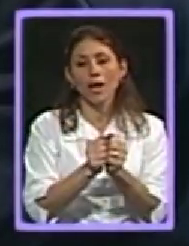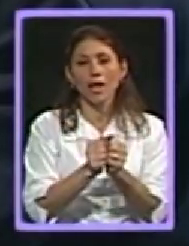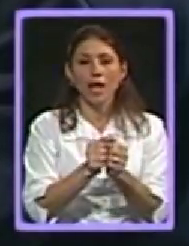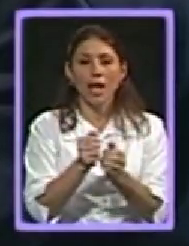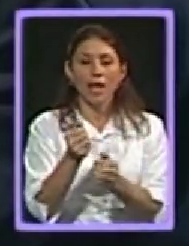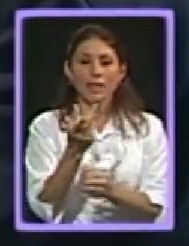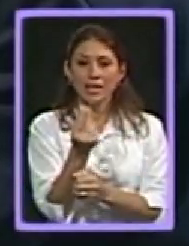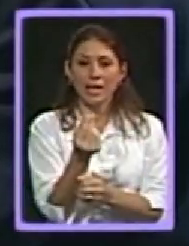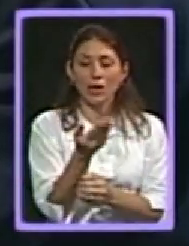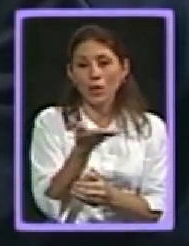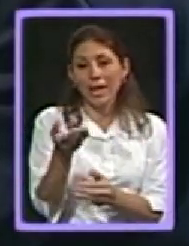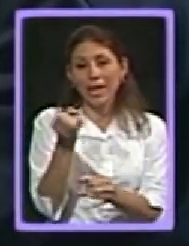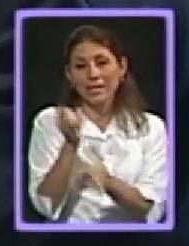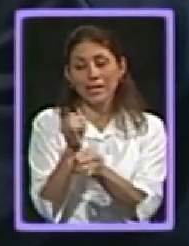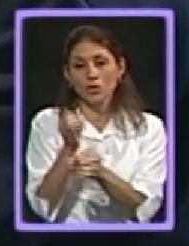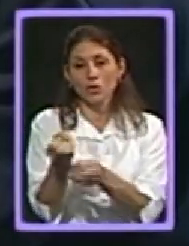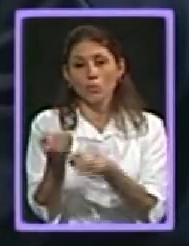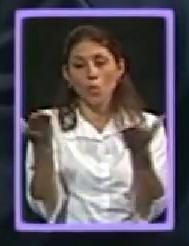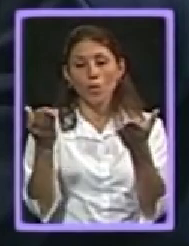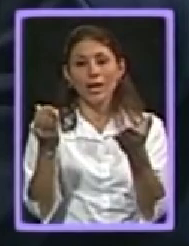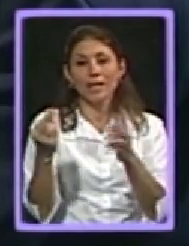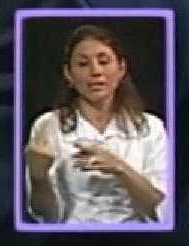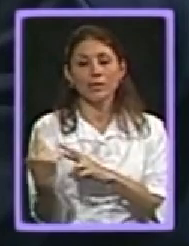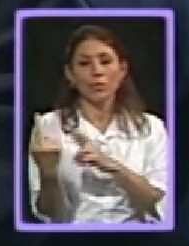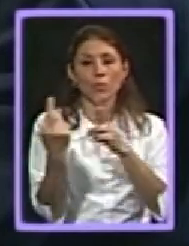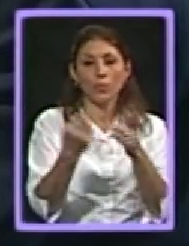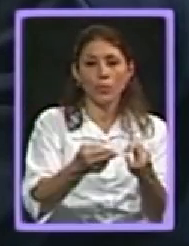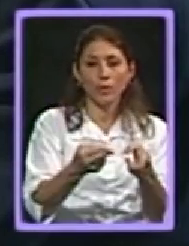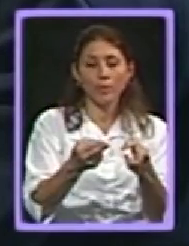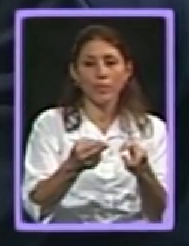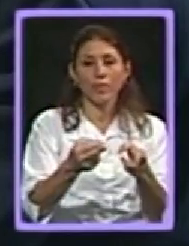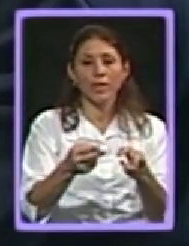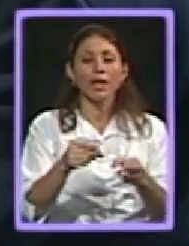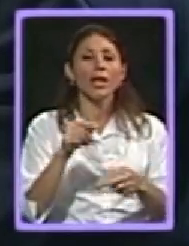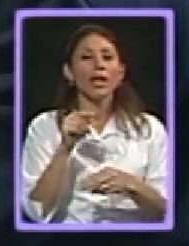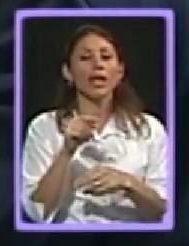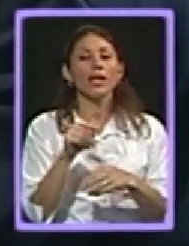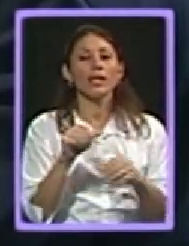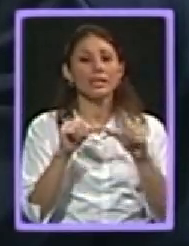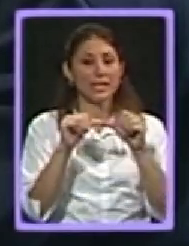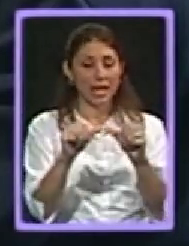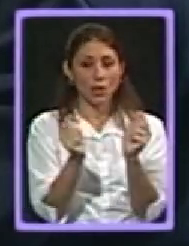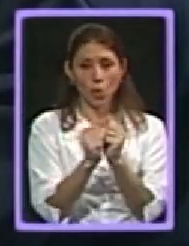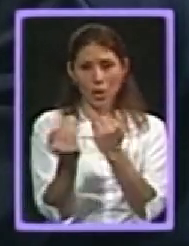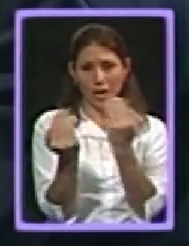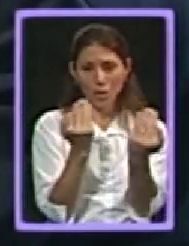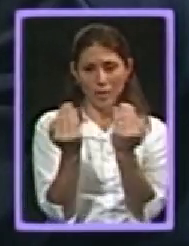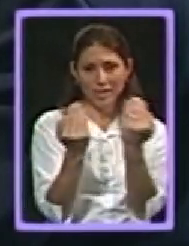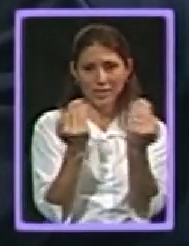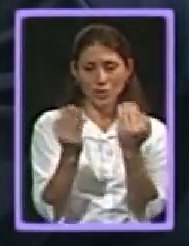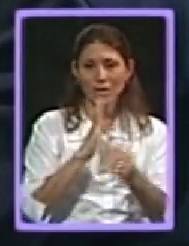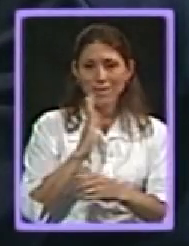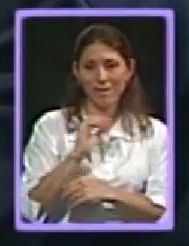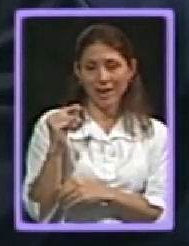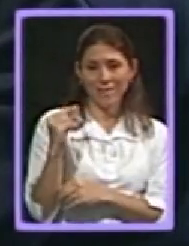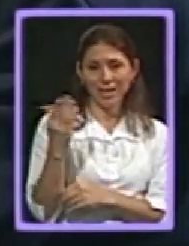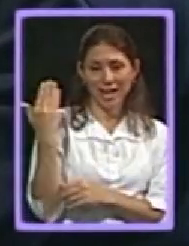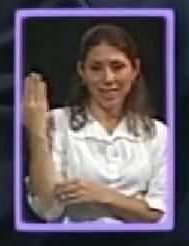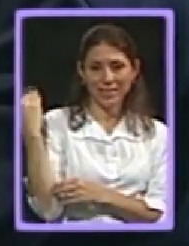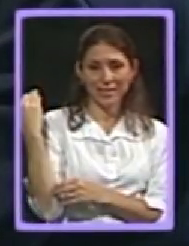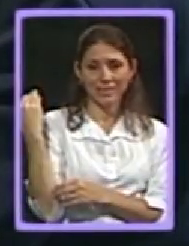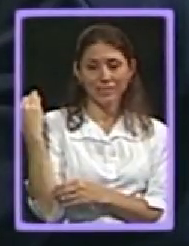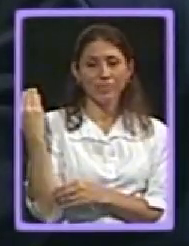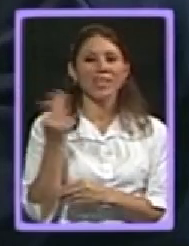instituciones públicas, porque en ese esquema y siguiendo la figura que señalaba don Gabriel, pues el gobierno ha estado